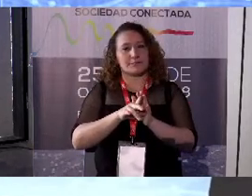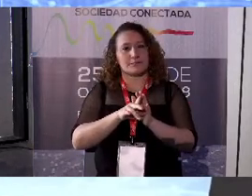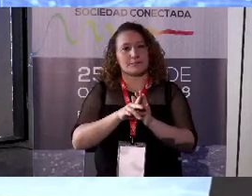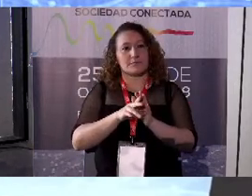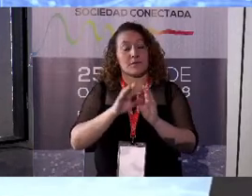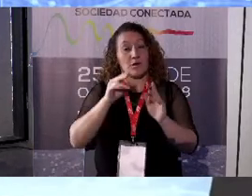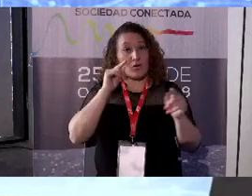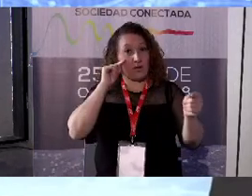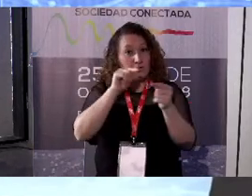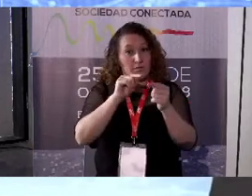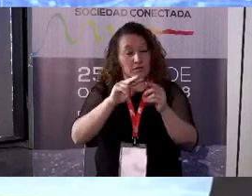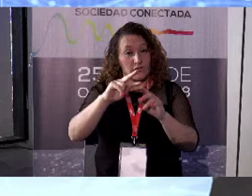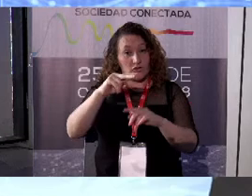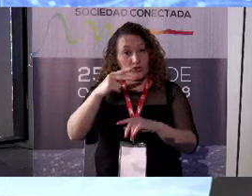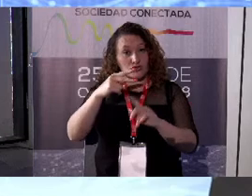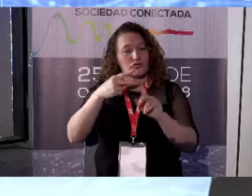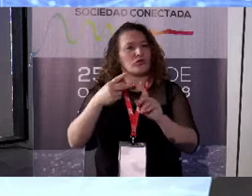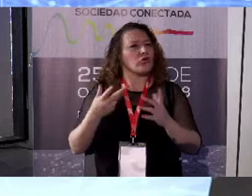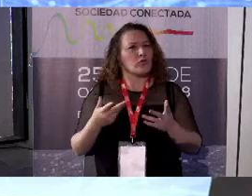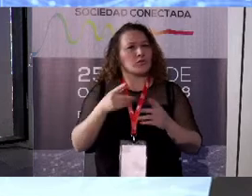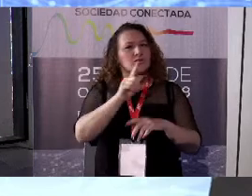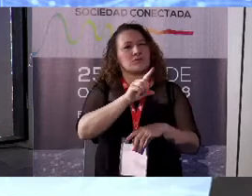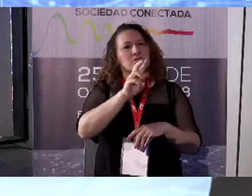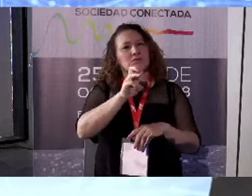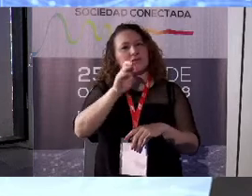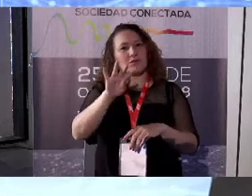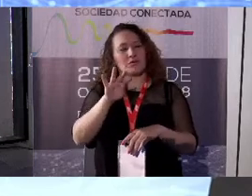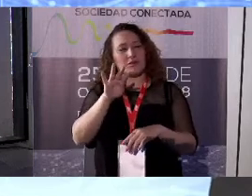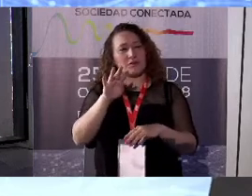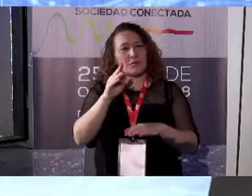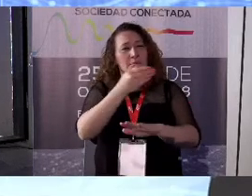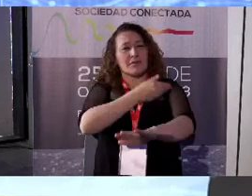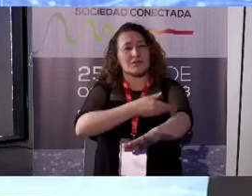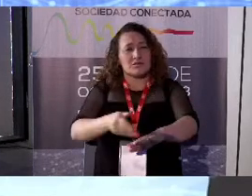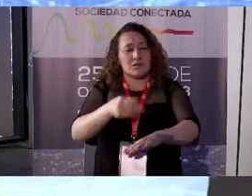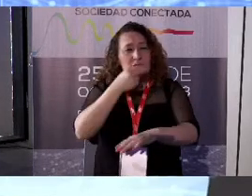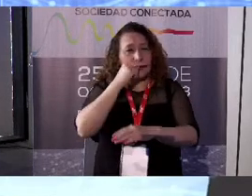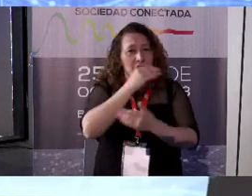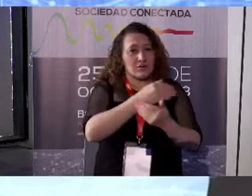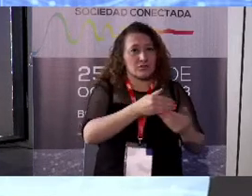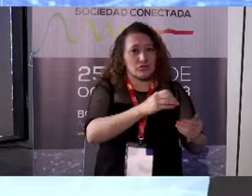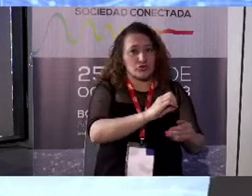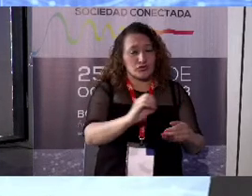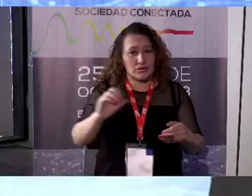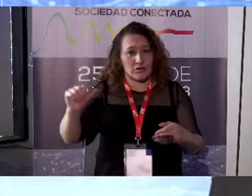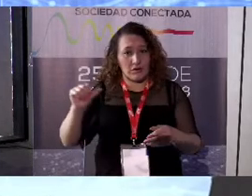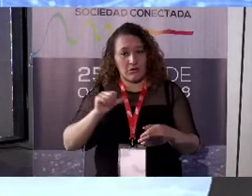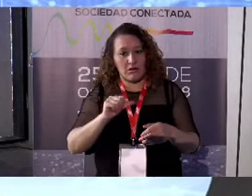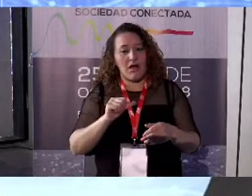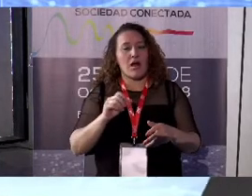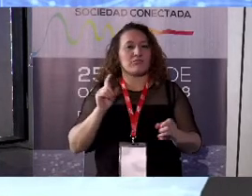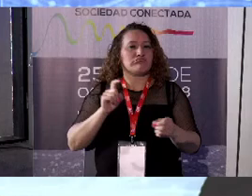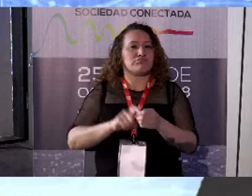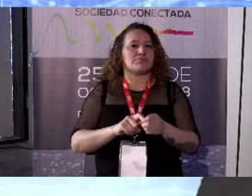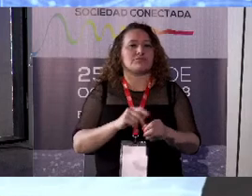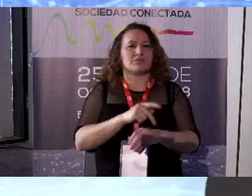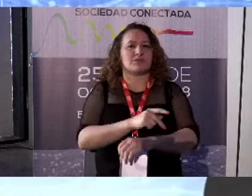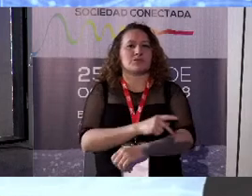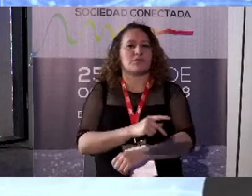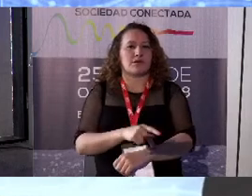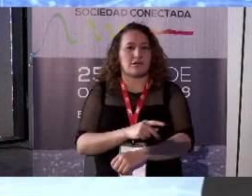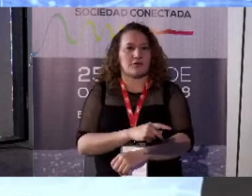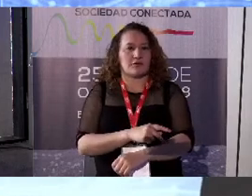objetivo dos 184 millones de niños y niñas estaban ya matriculadas en educación preescolar Entonces